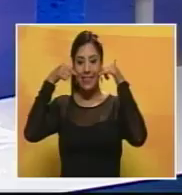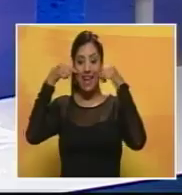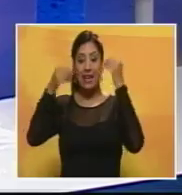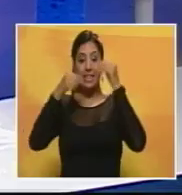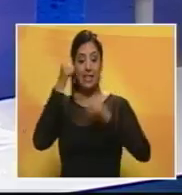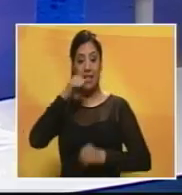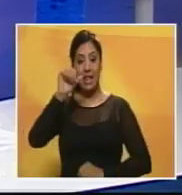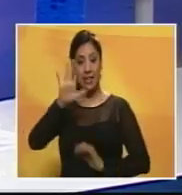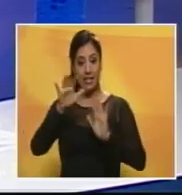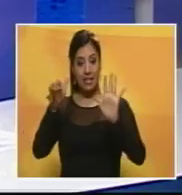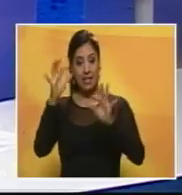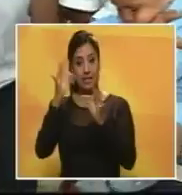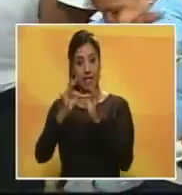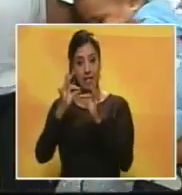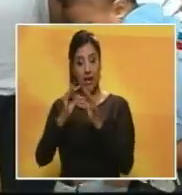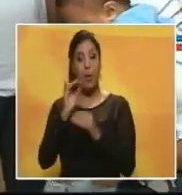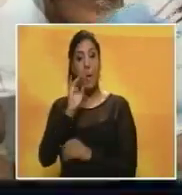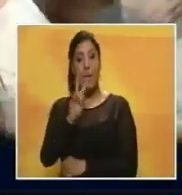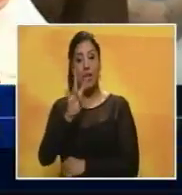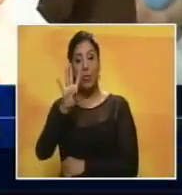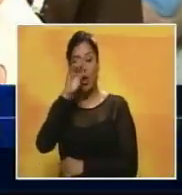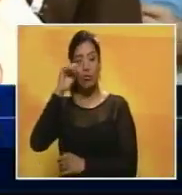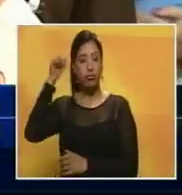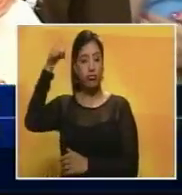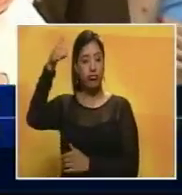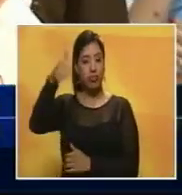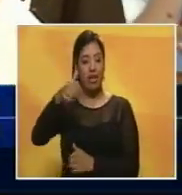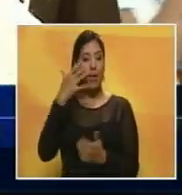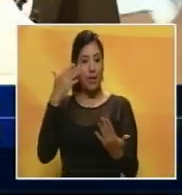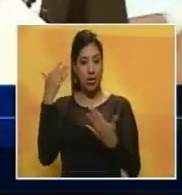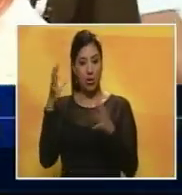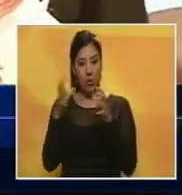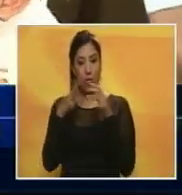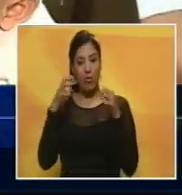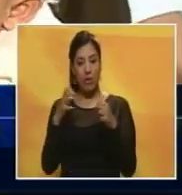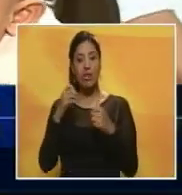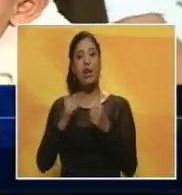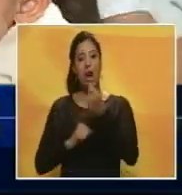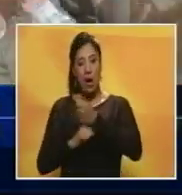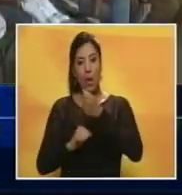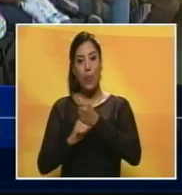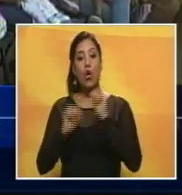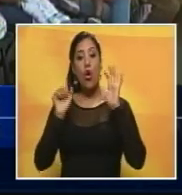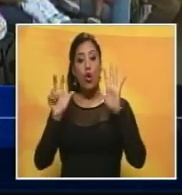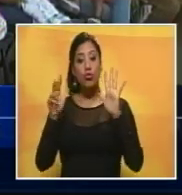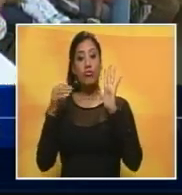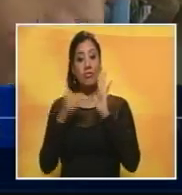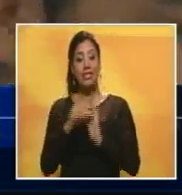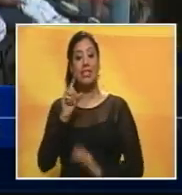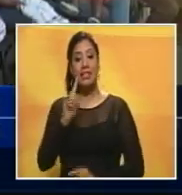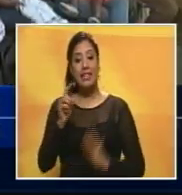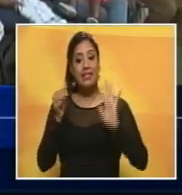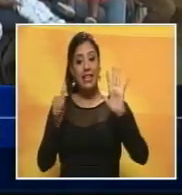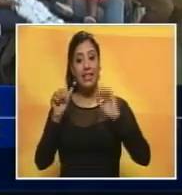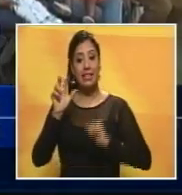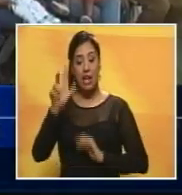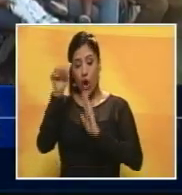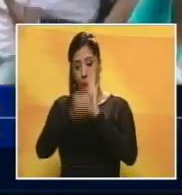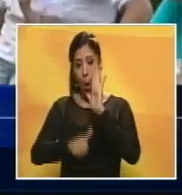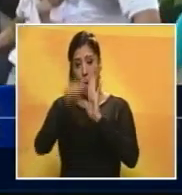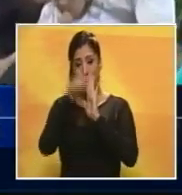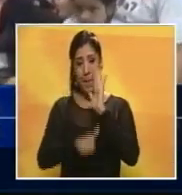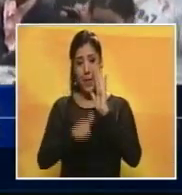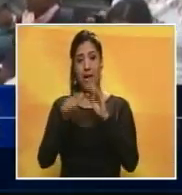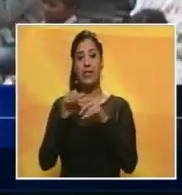sábado 16 de septiembre. 24 años de experiencia de su equipo profesional respalda 8.163